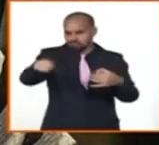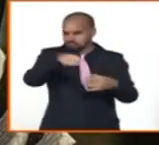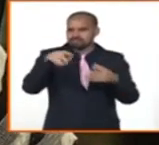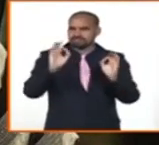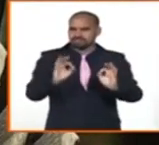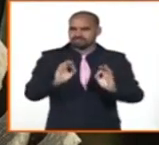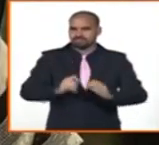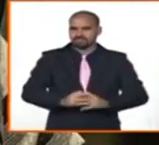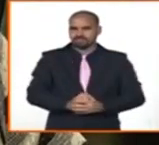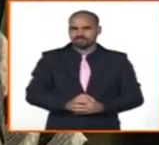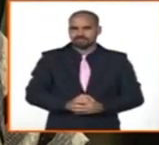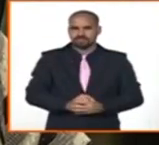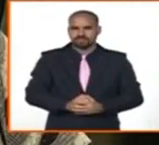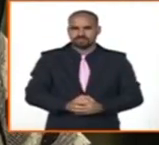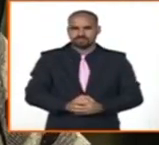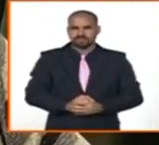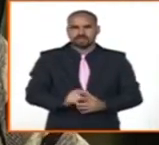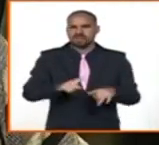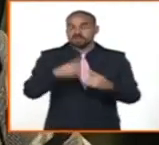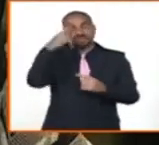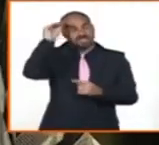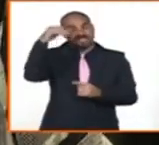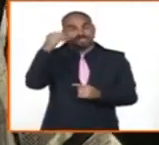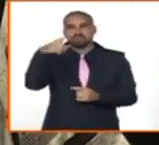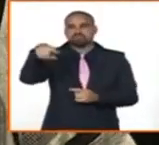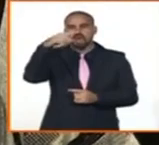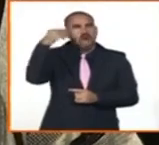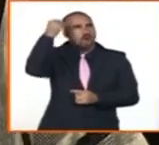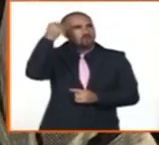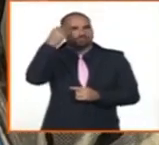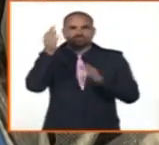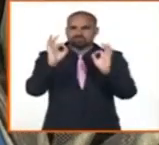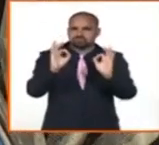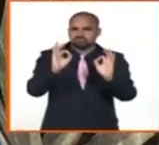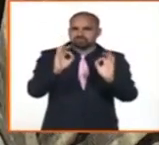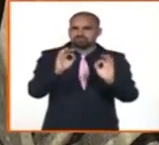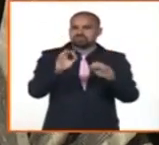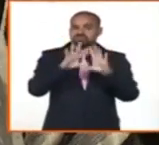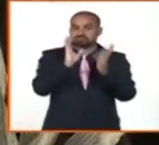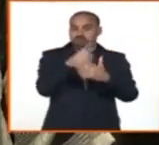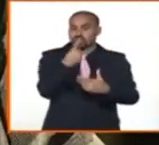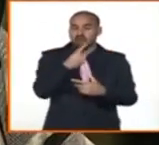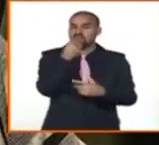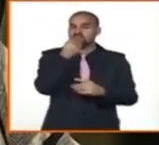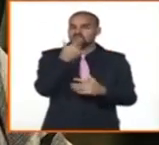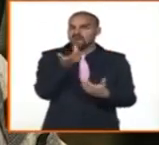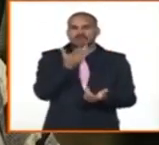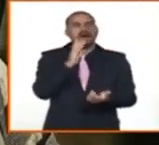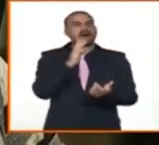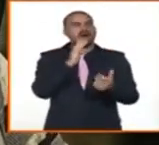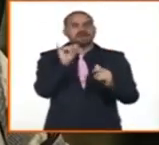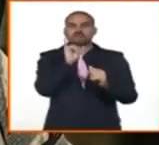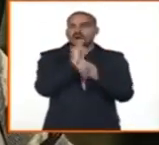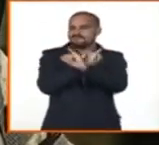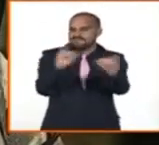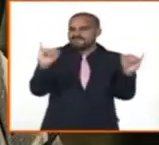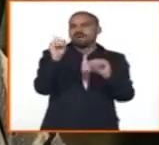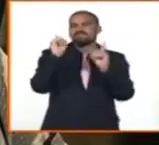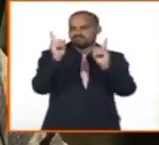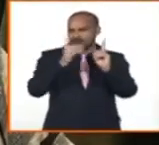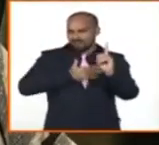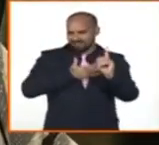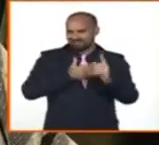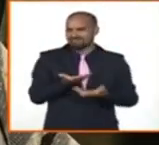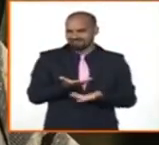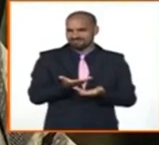a la conciencia tan profunda que tienen de lo que nos ocupa a nosotros, que es la comunicación política, que puedan coordinar